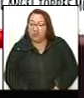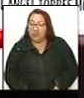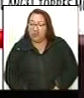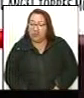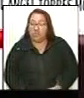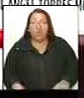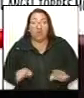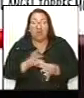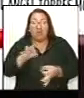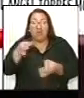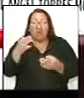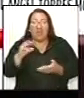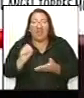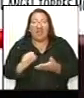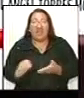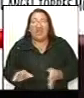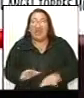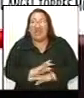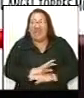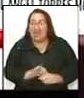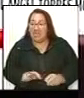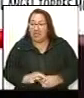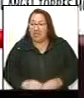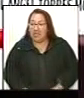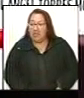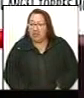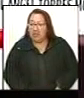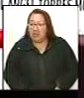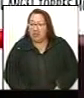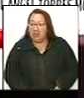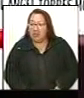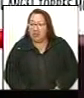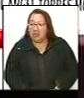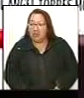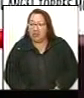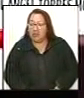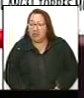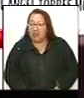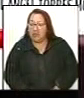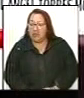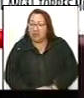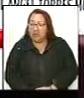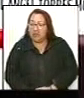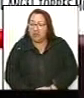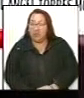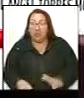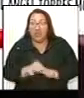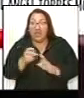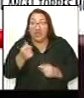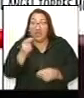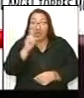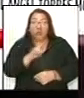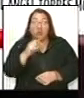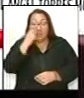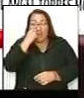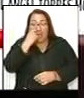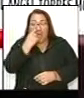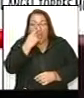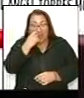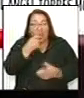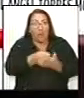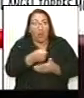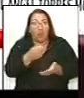hay un papel, no se registra un documento, comisiones que no se dictaminan igual que esta. Pero esos dineros, por ejemplo, que se utilizan para comprar personas,